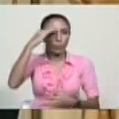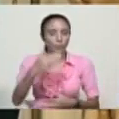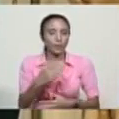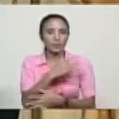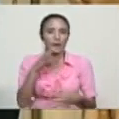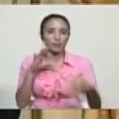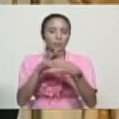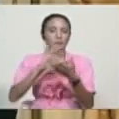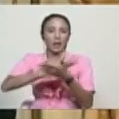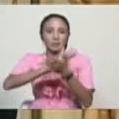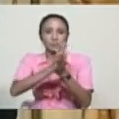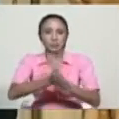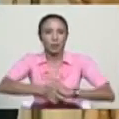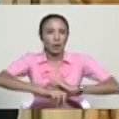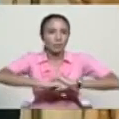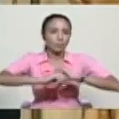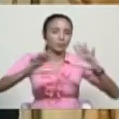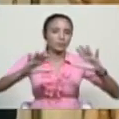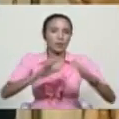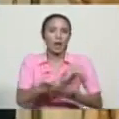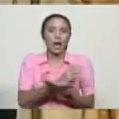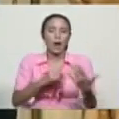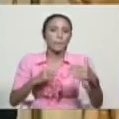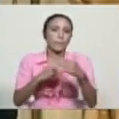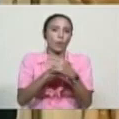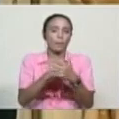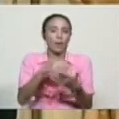ese golpe de Estado imperialista.